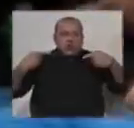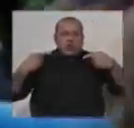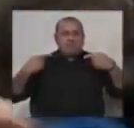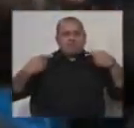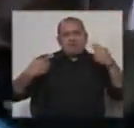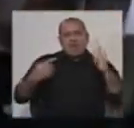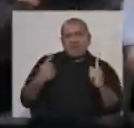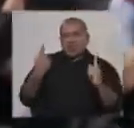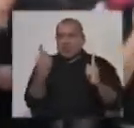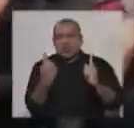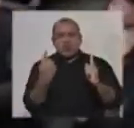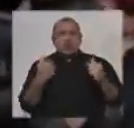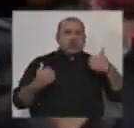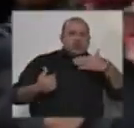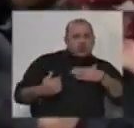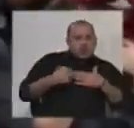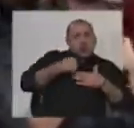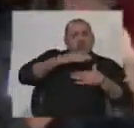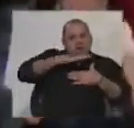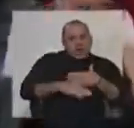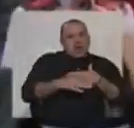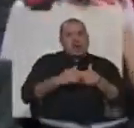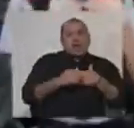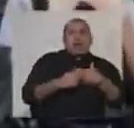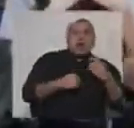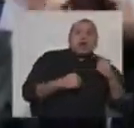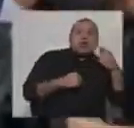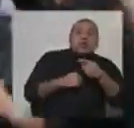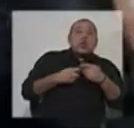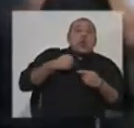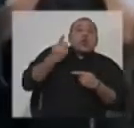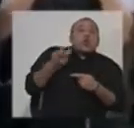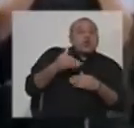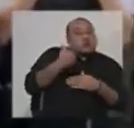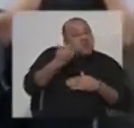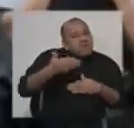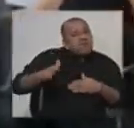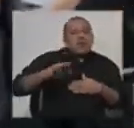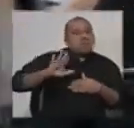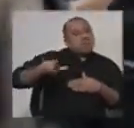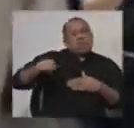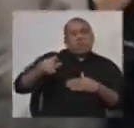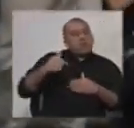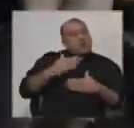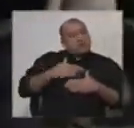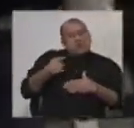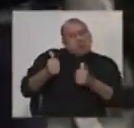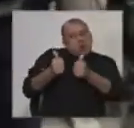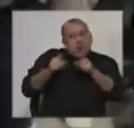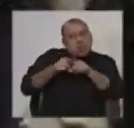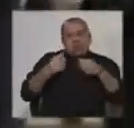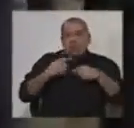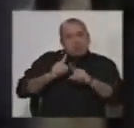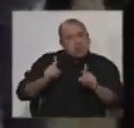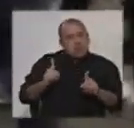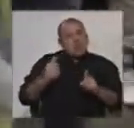esto nos pertenece somos de acá versus la otra idea los que no son de acá y aquí aparece un fenómeno clave que es